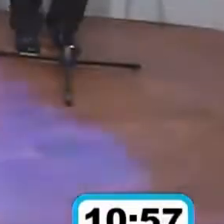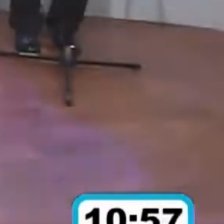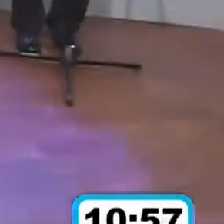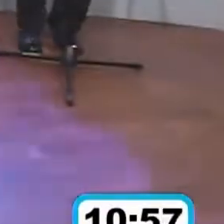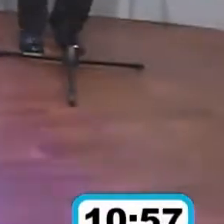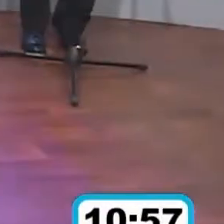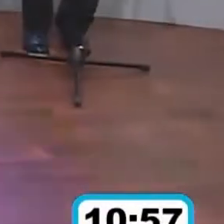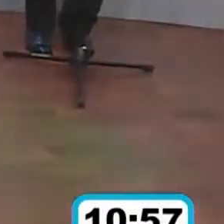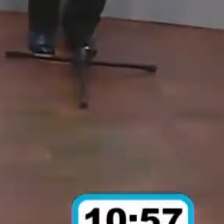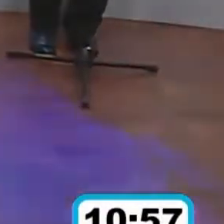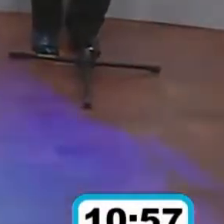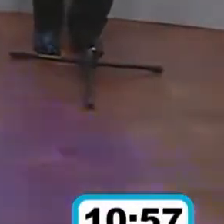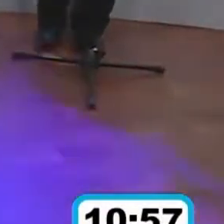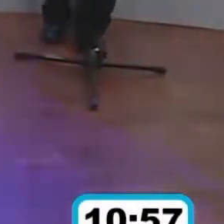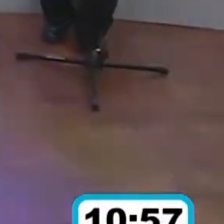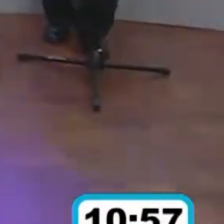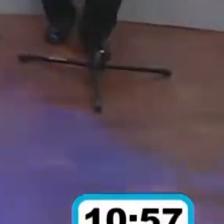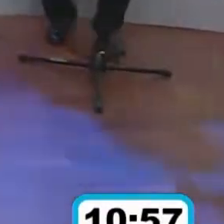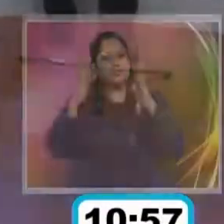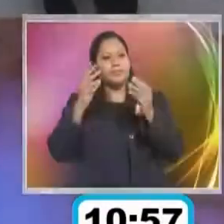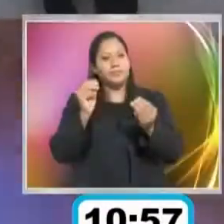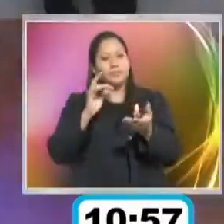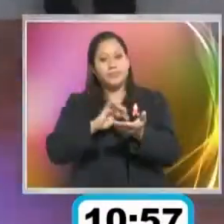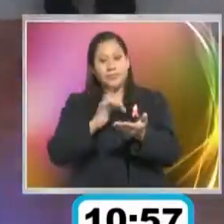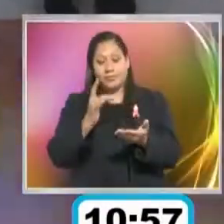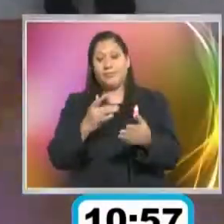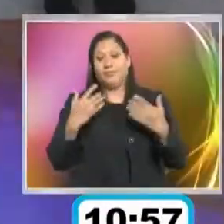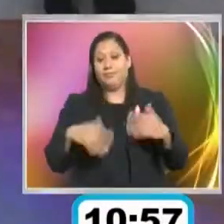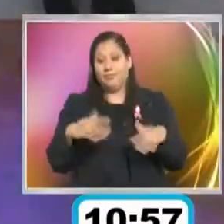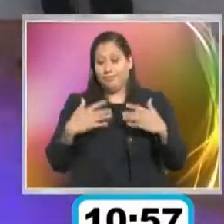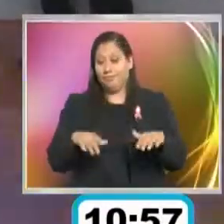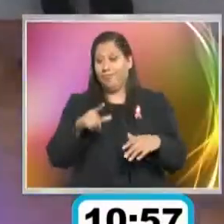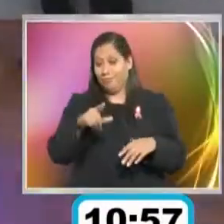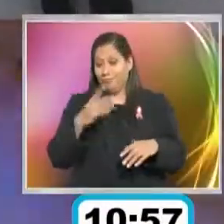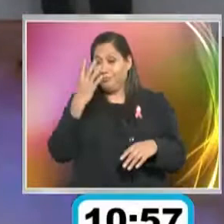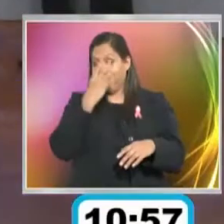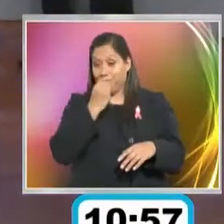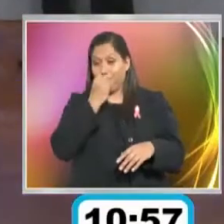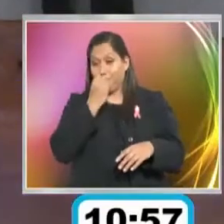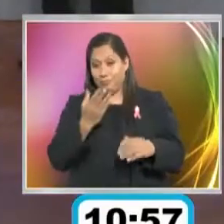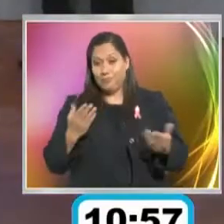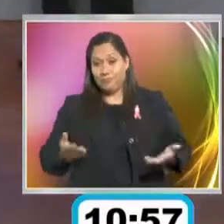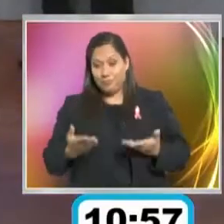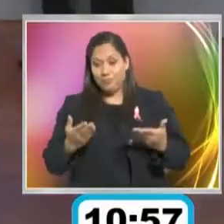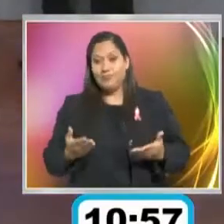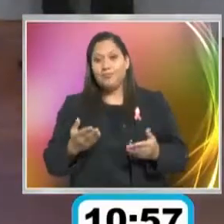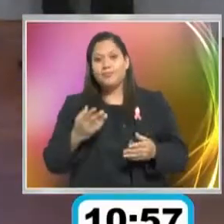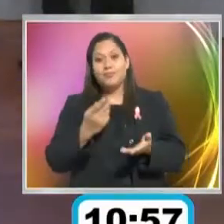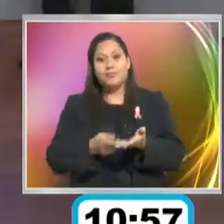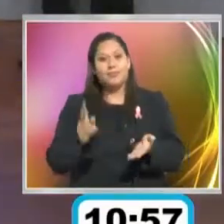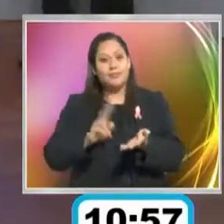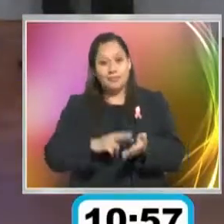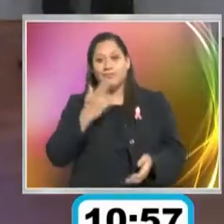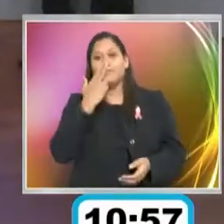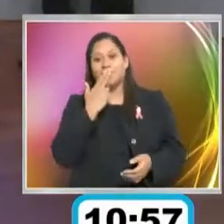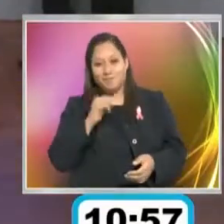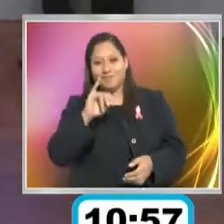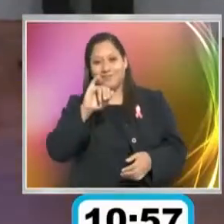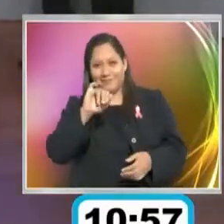¡Salsa! Muchísimas gracias. ¡Wow! ¡Qué presentación la que nos han regalado el día Gracias de a hoy! ti. Doblemente dulce, la